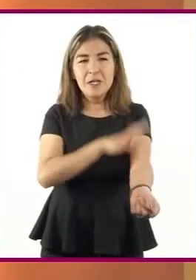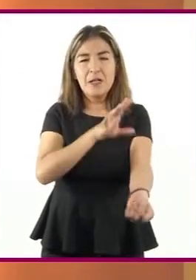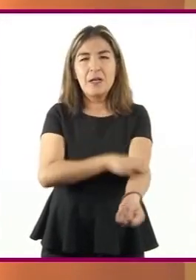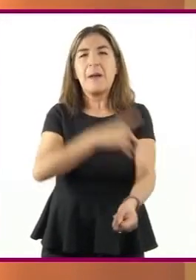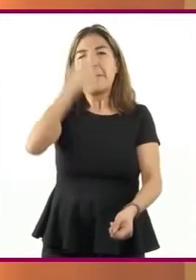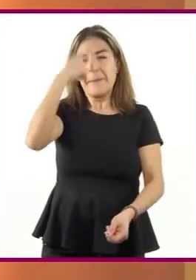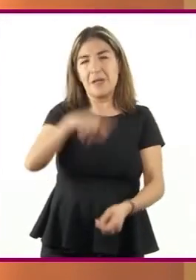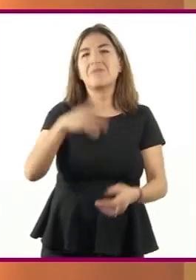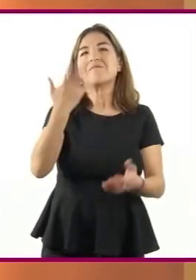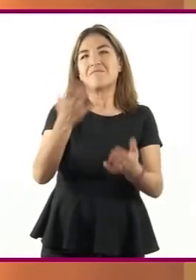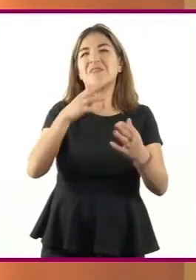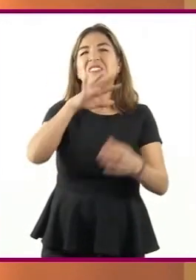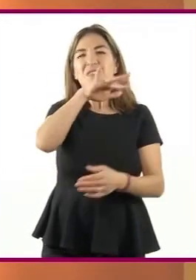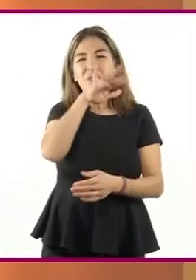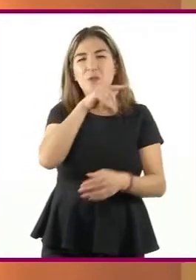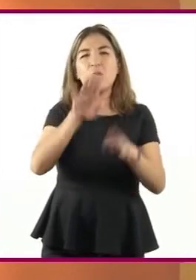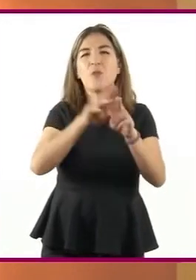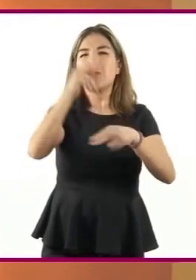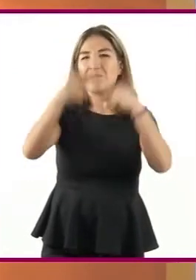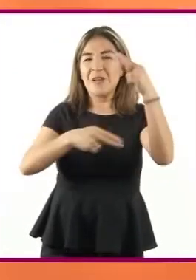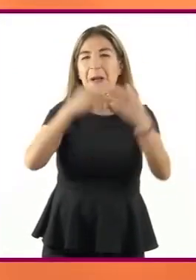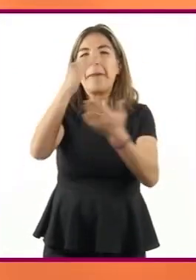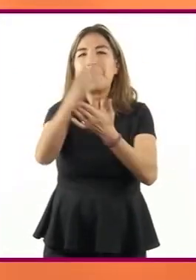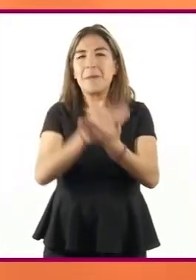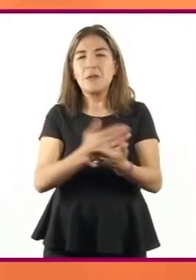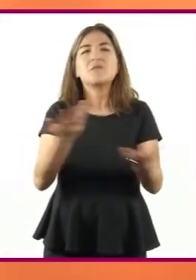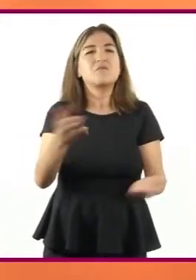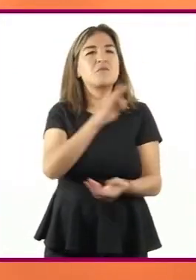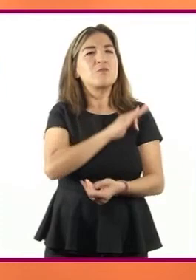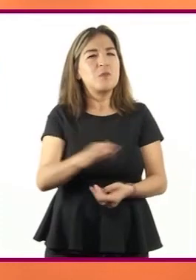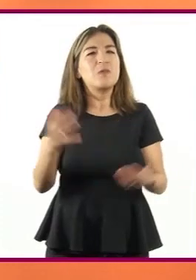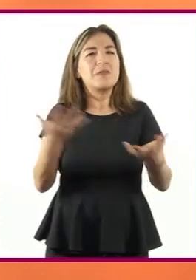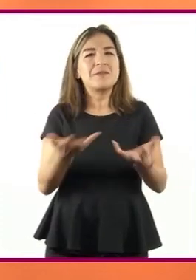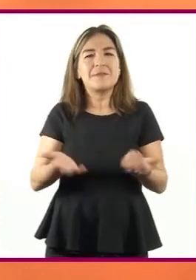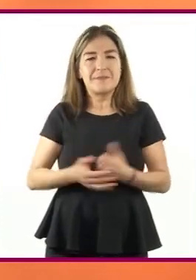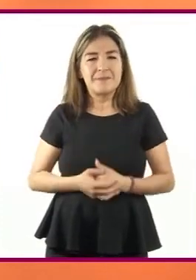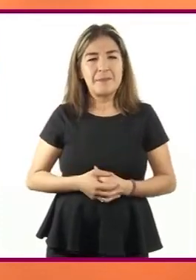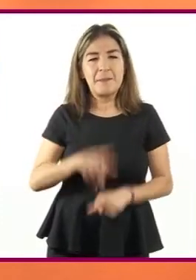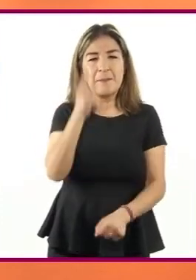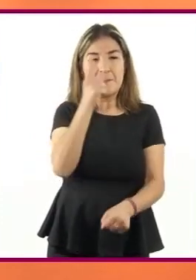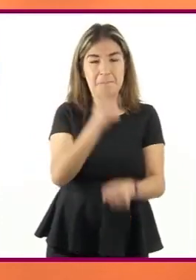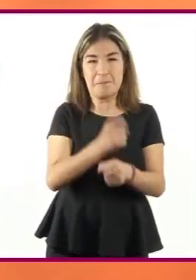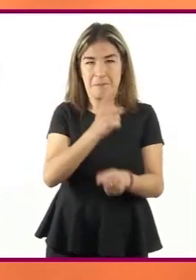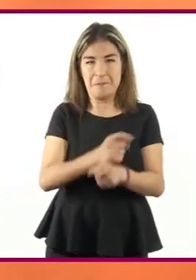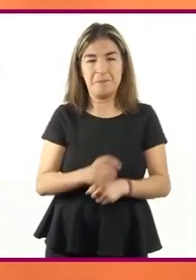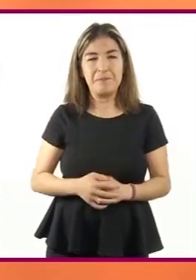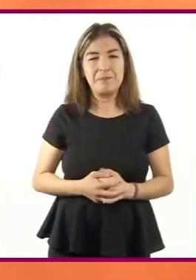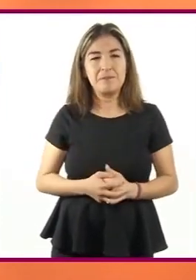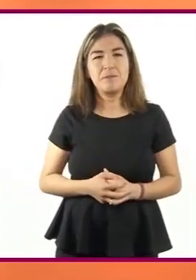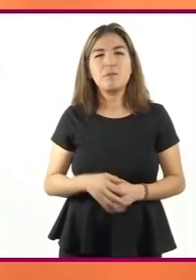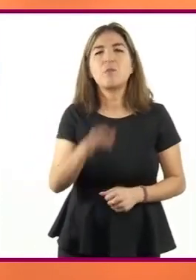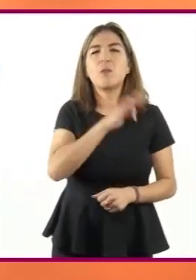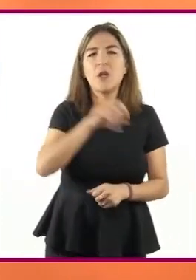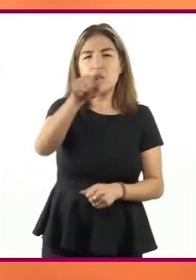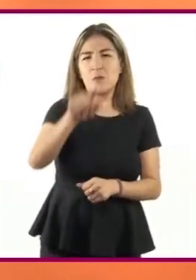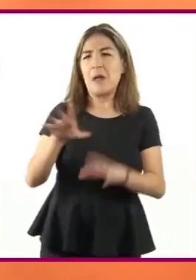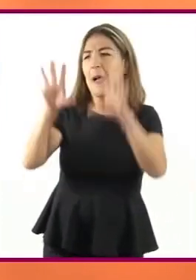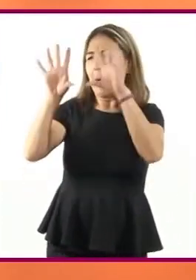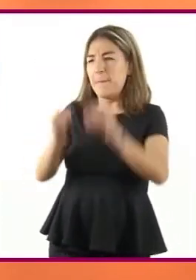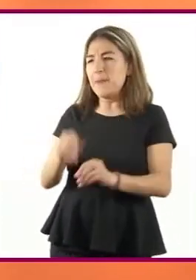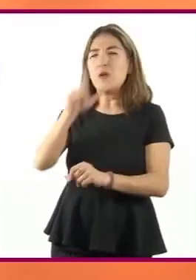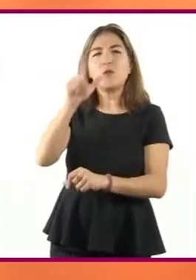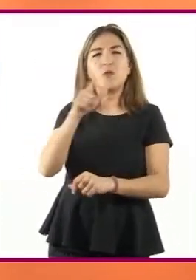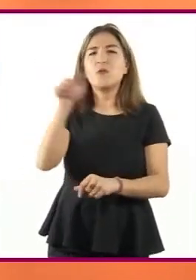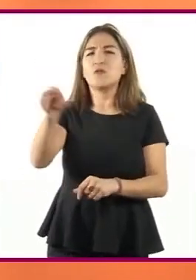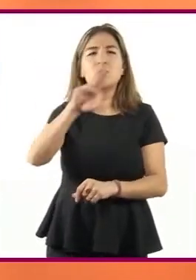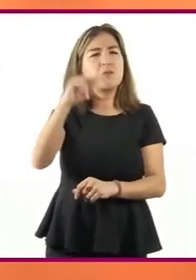para reducir la contaminación, ¿qué puedo hacer? Bueno, en primer lugar, podemos apagar y desconectar los aparatos